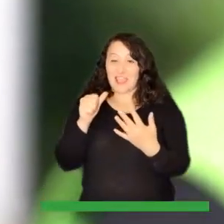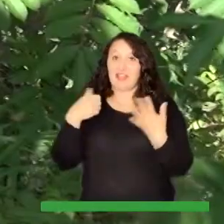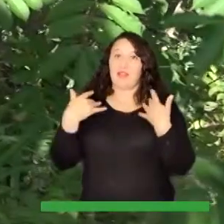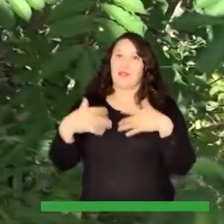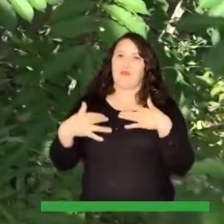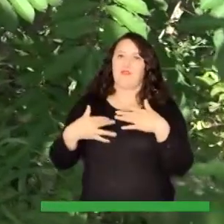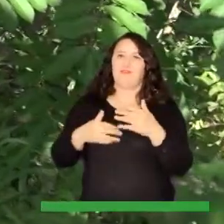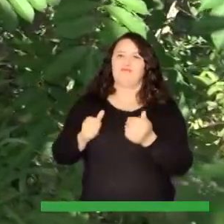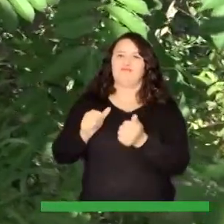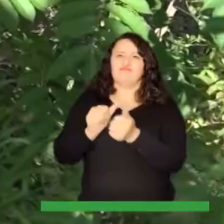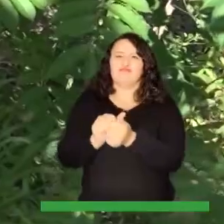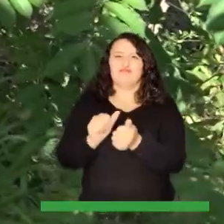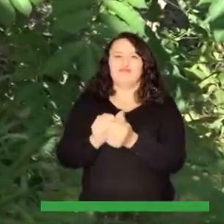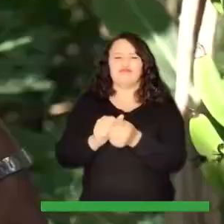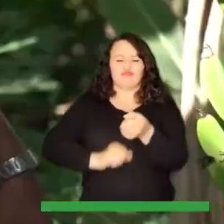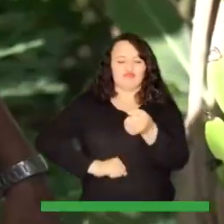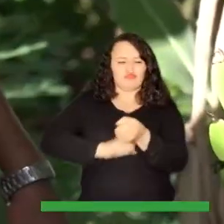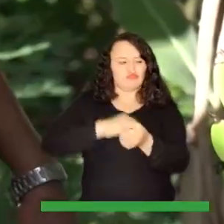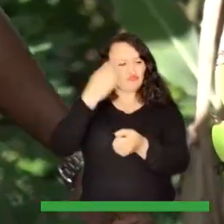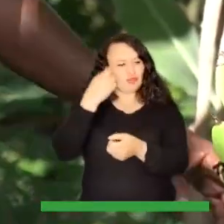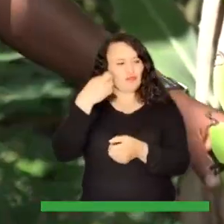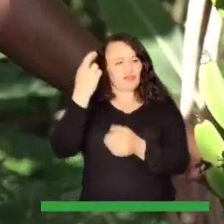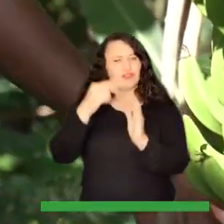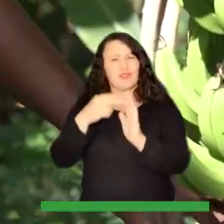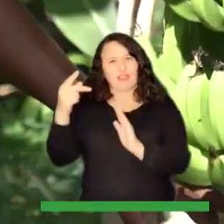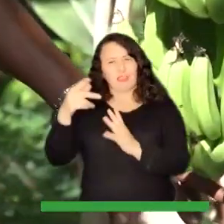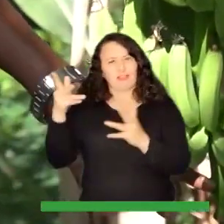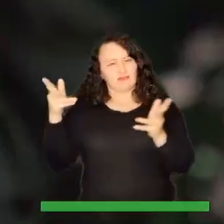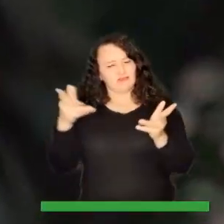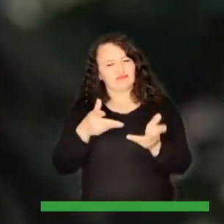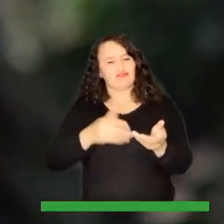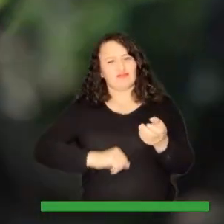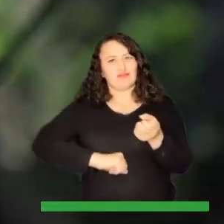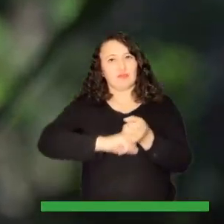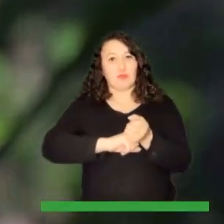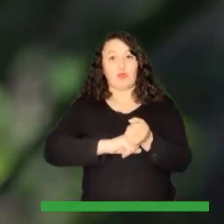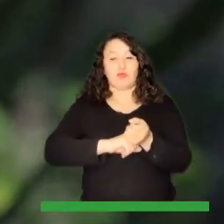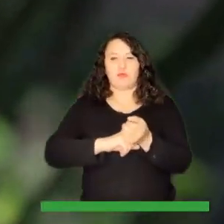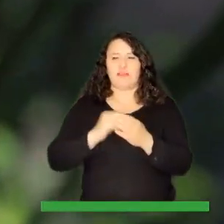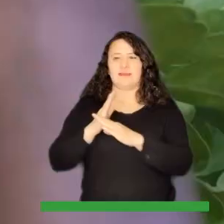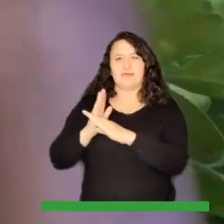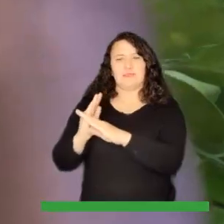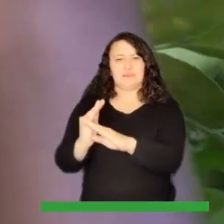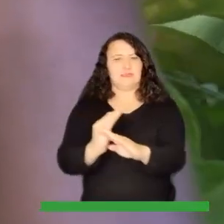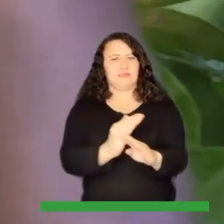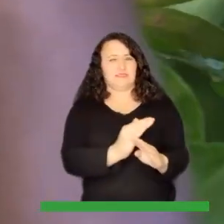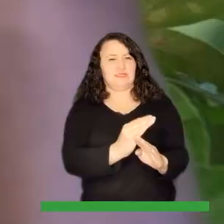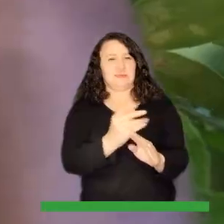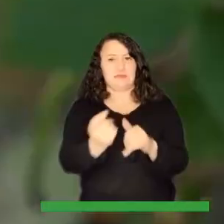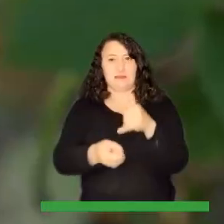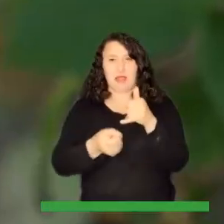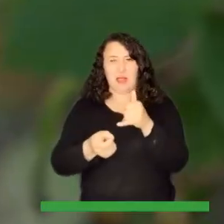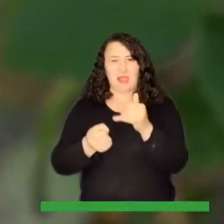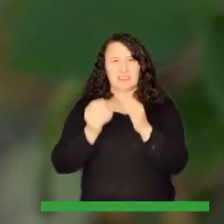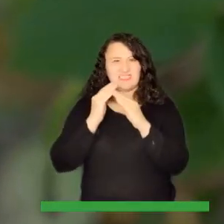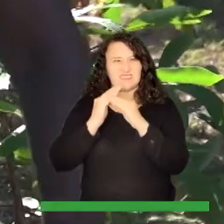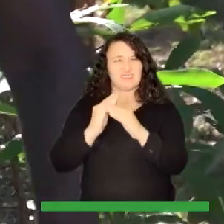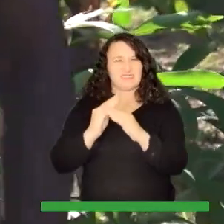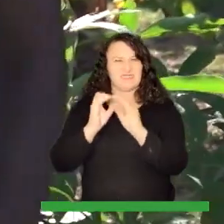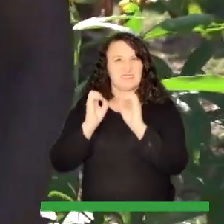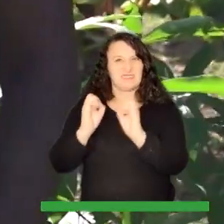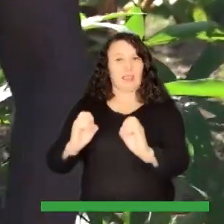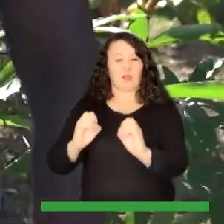Wayne y Marty, han dado todo su apoyo profesional y técnico para mantener este hermoso lugar lejos de toda plaga, sumando todas las